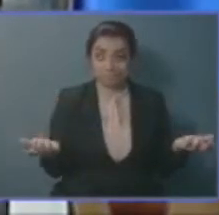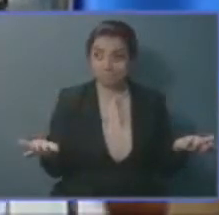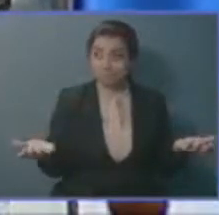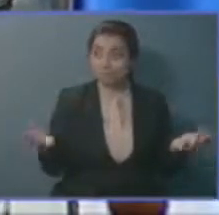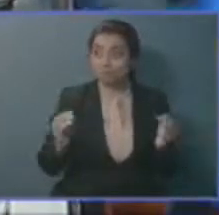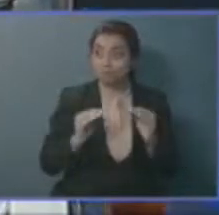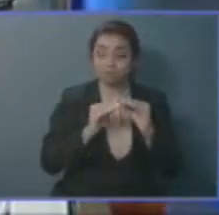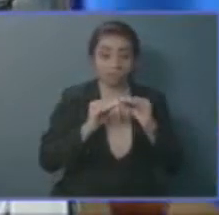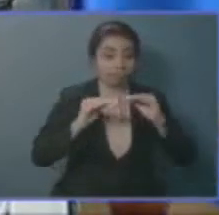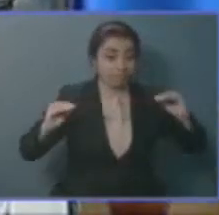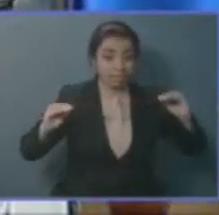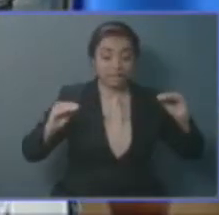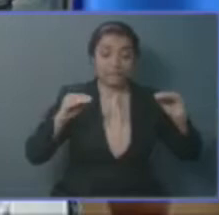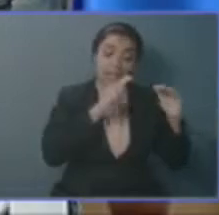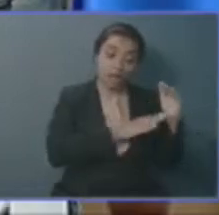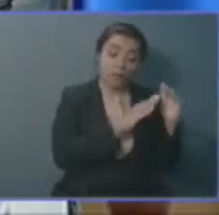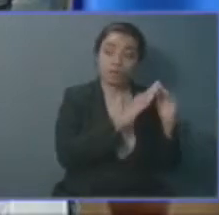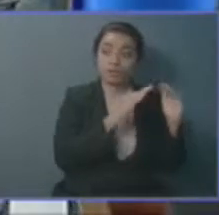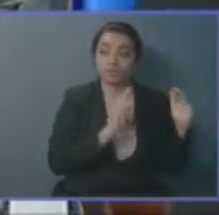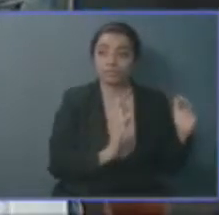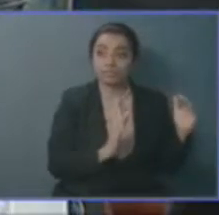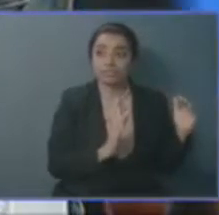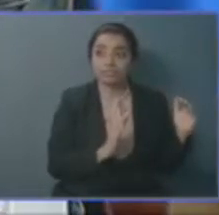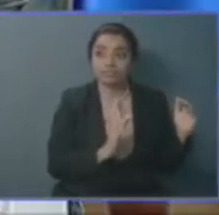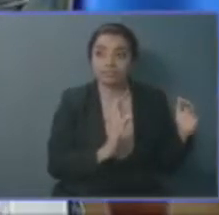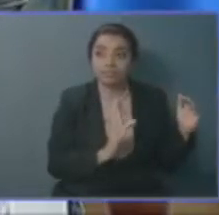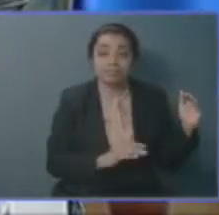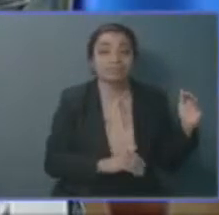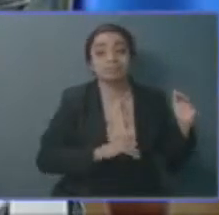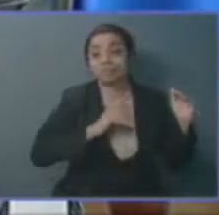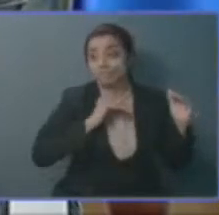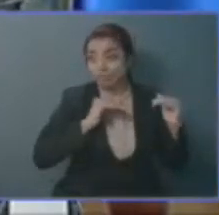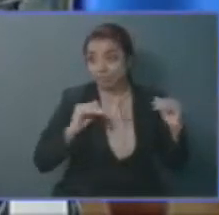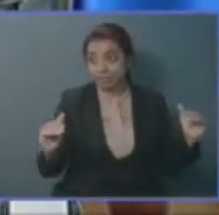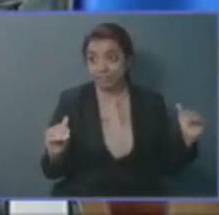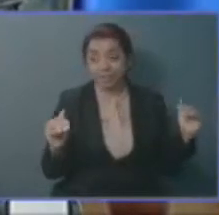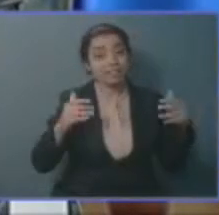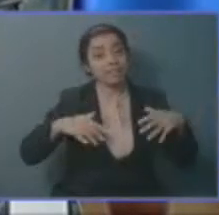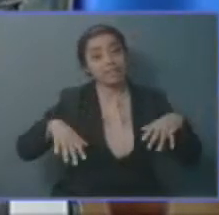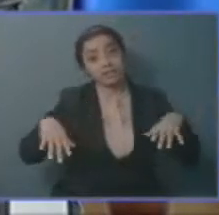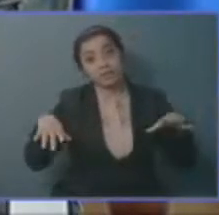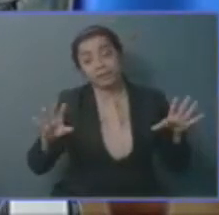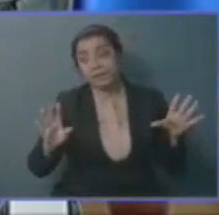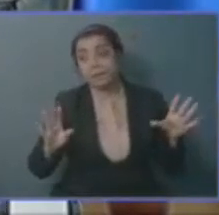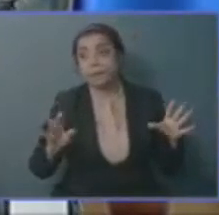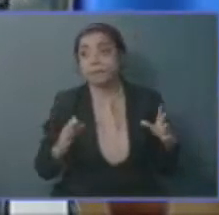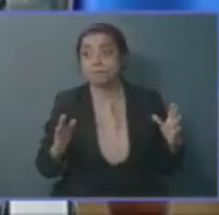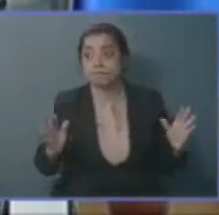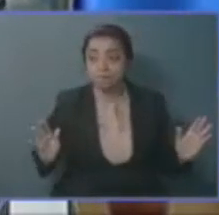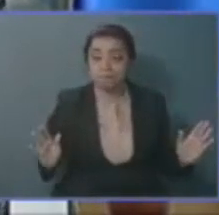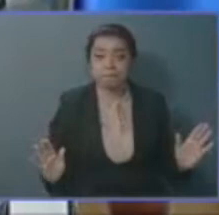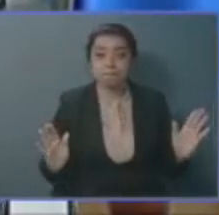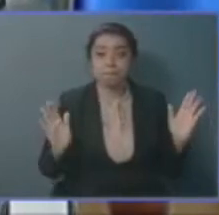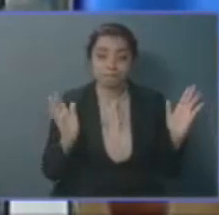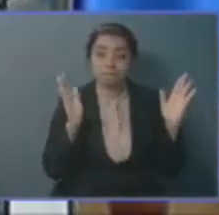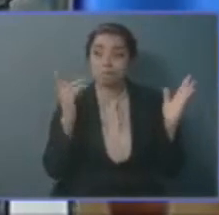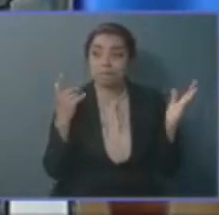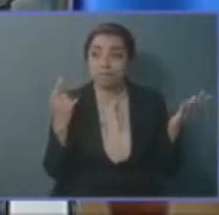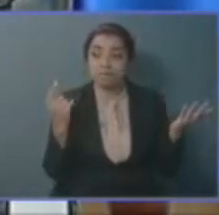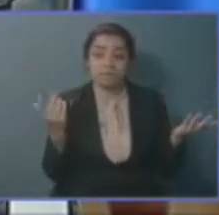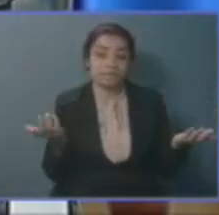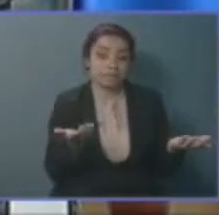insisto, durante la cuarentena, habían reglas que todos tratamos que fueran escrupulosamente